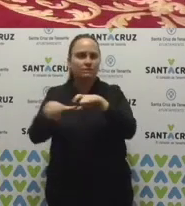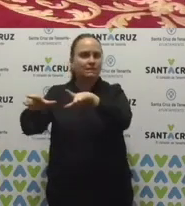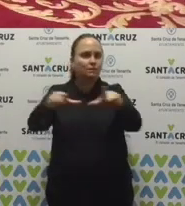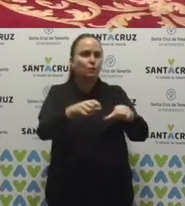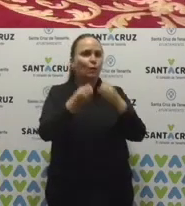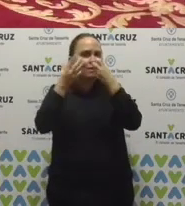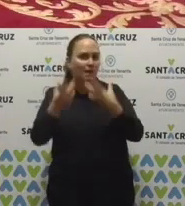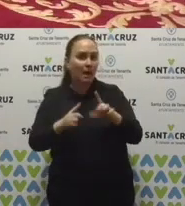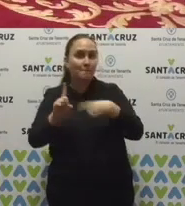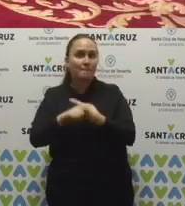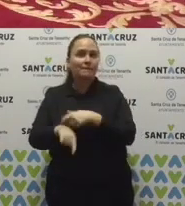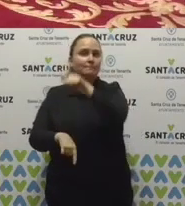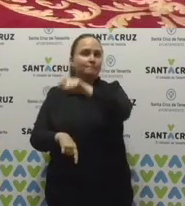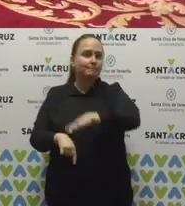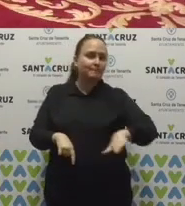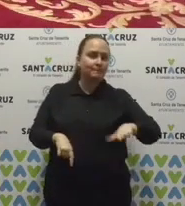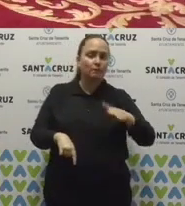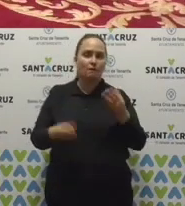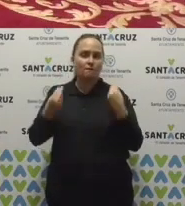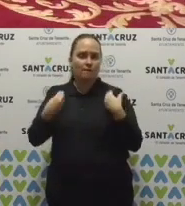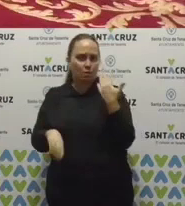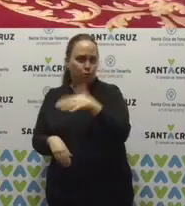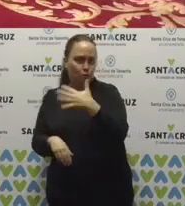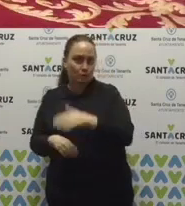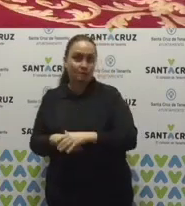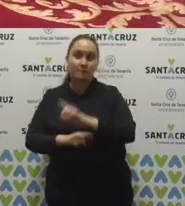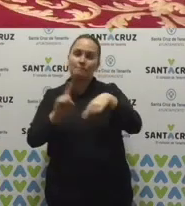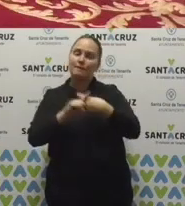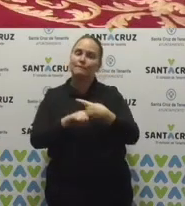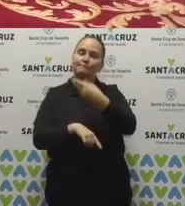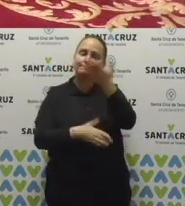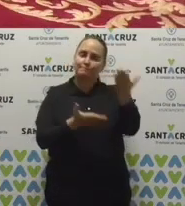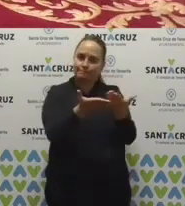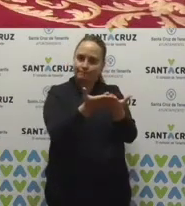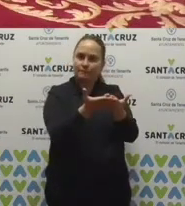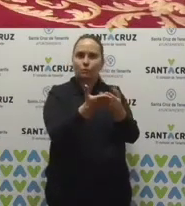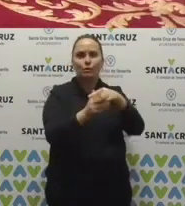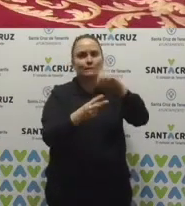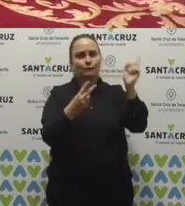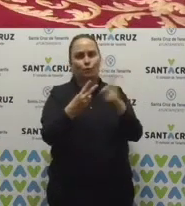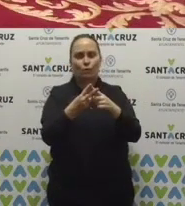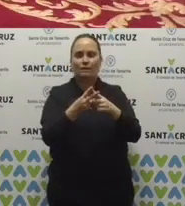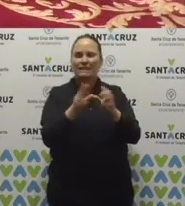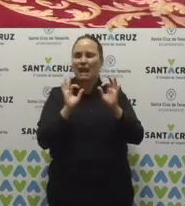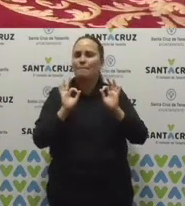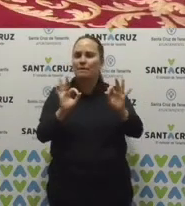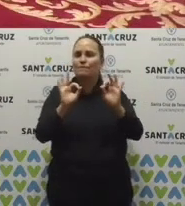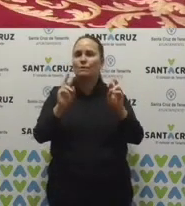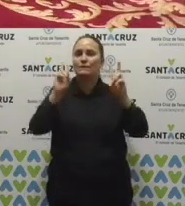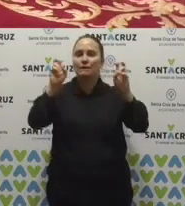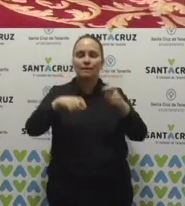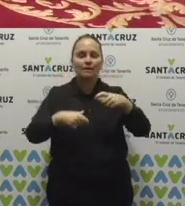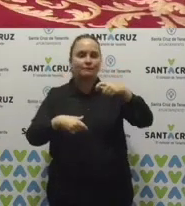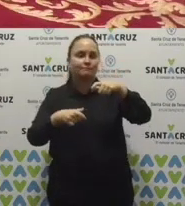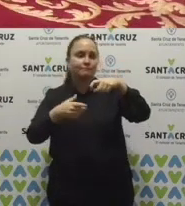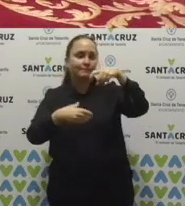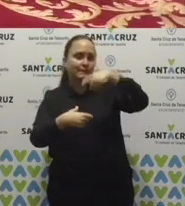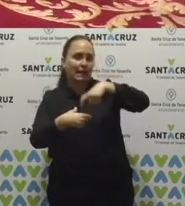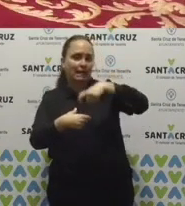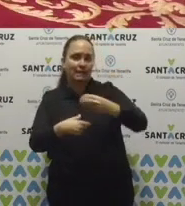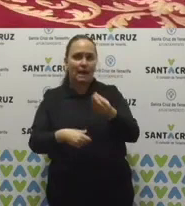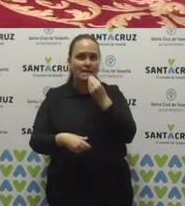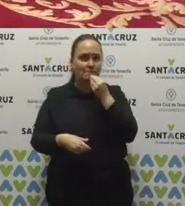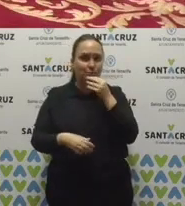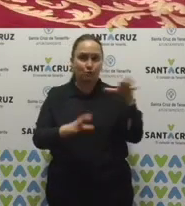y en segundo lugar administrar un sistema específico para el uso de la tarjeta de alimentos el